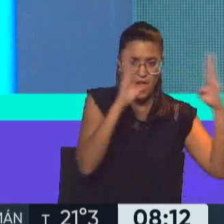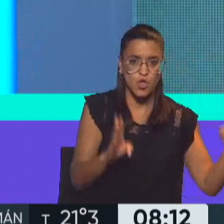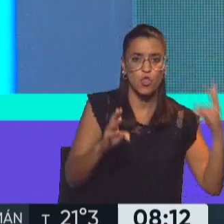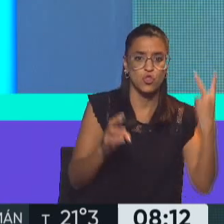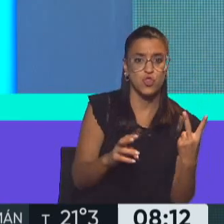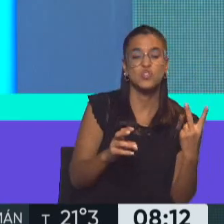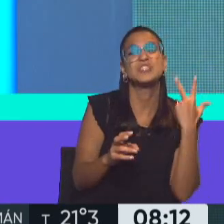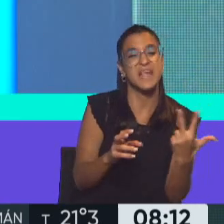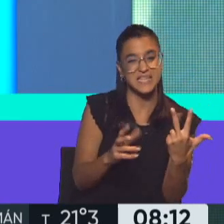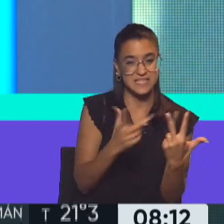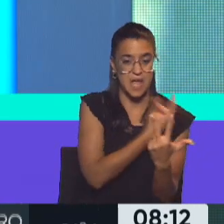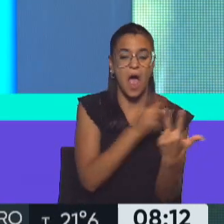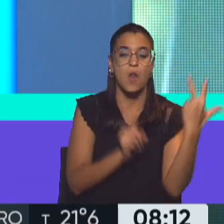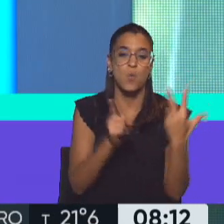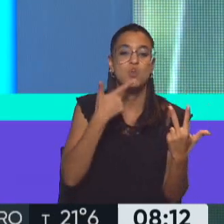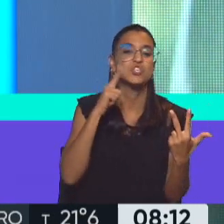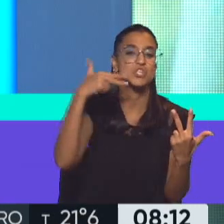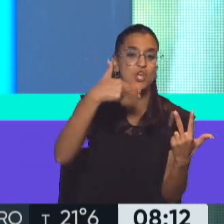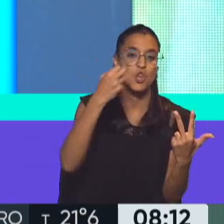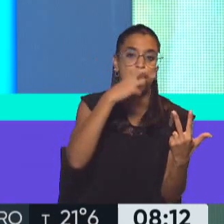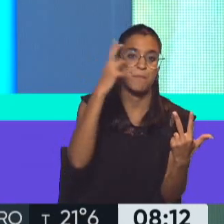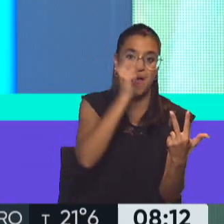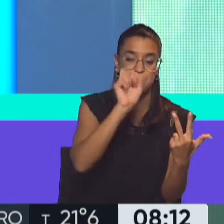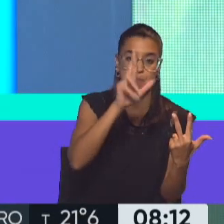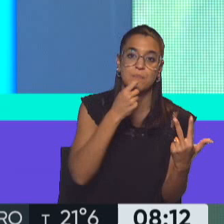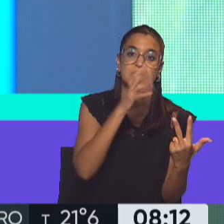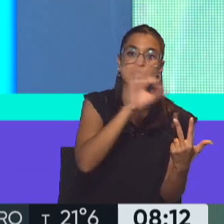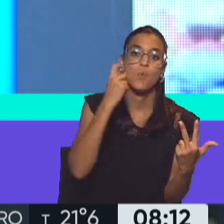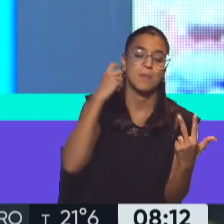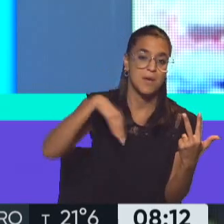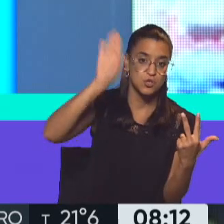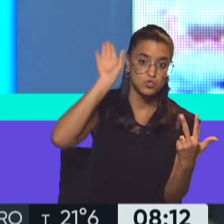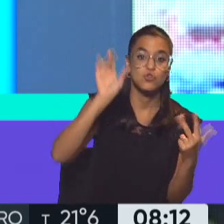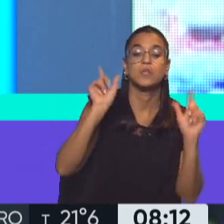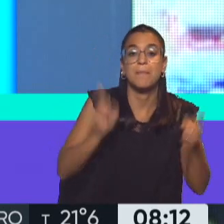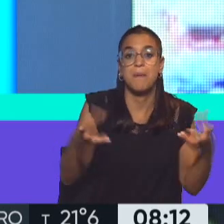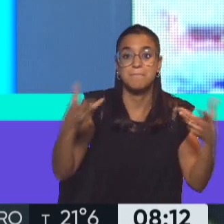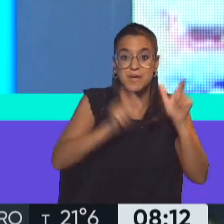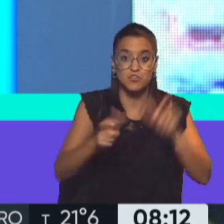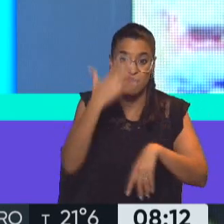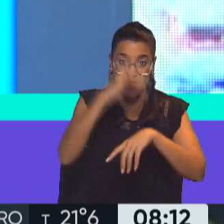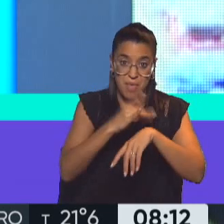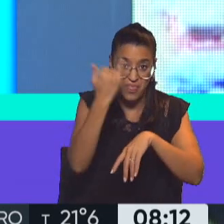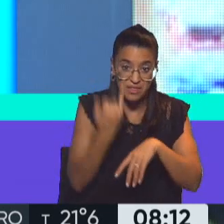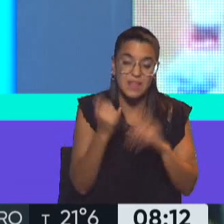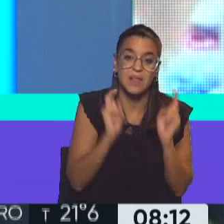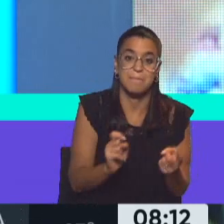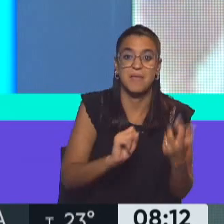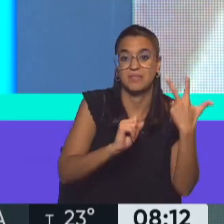2 pasó a 3 en el modelo Sinopharm mayores de 50, como en inmunocomprometidos también pasó a 3.